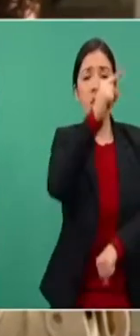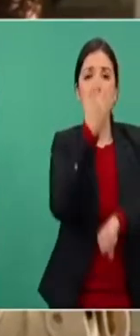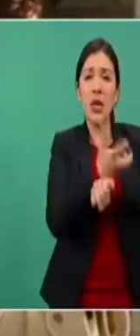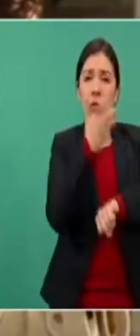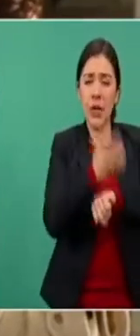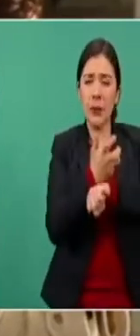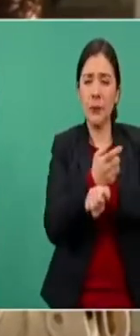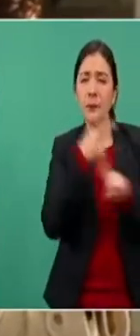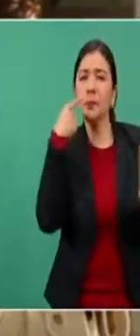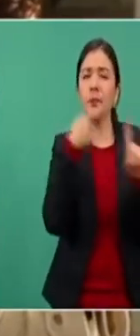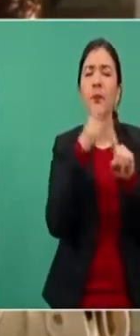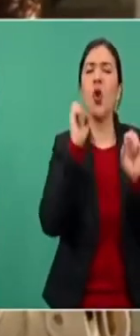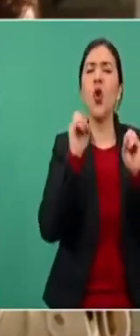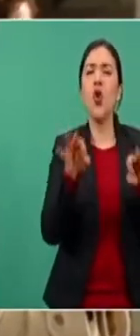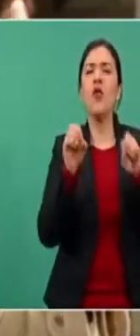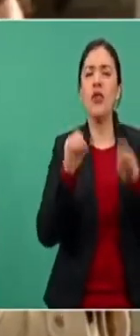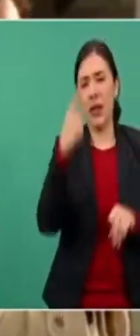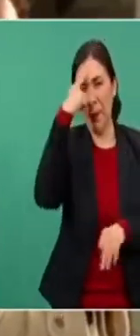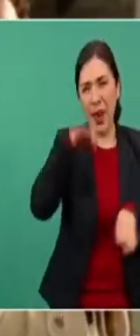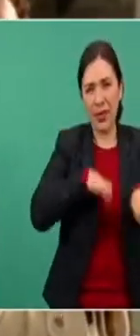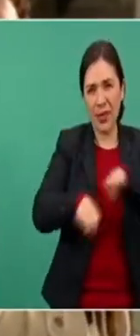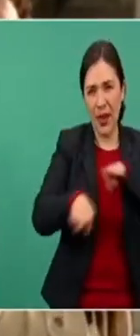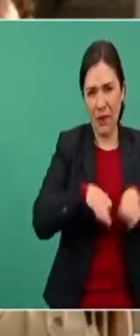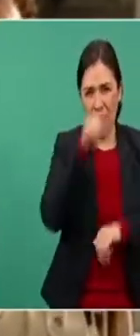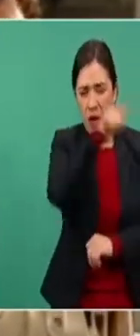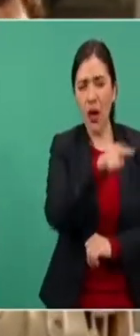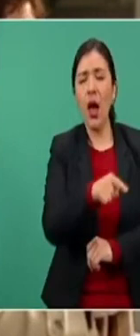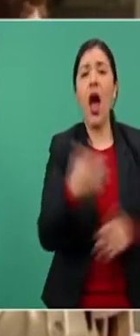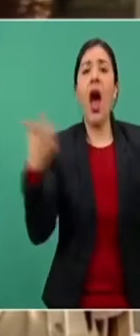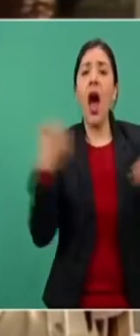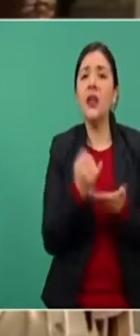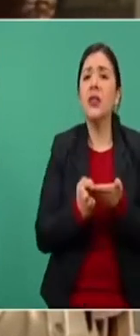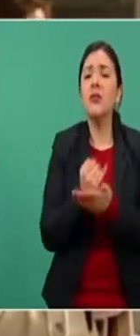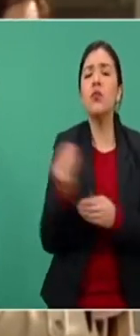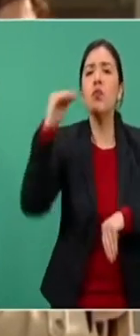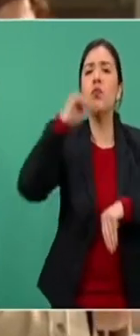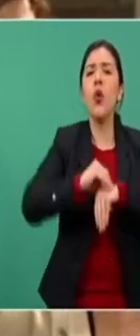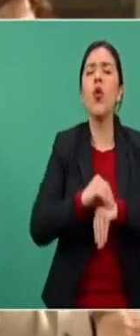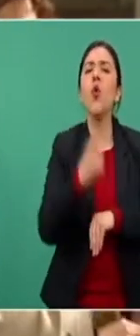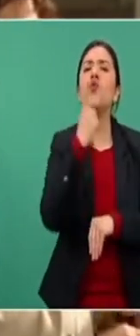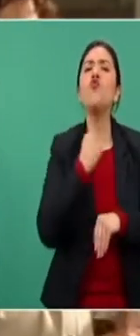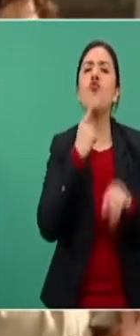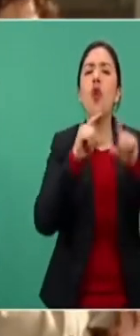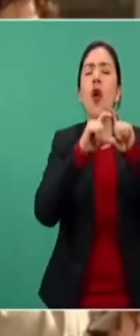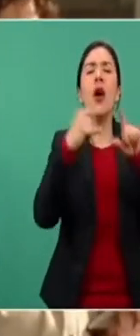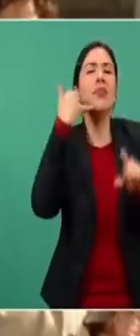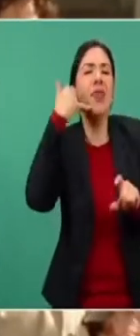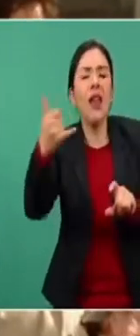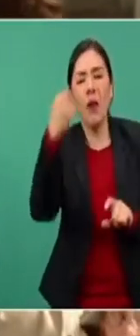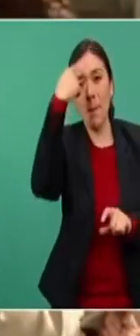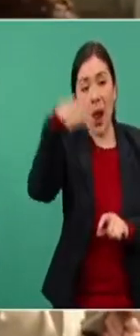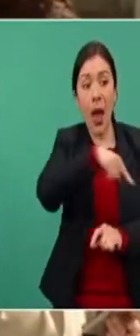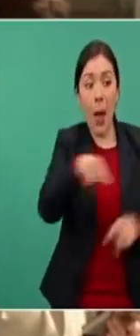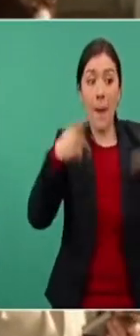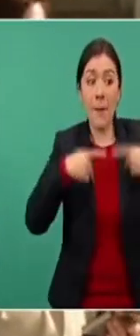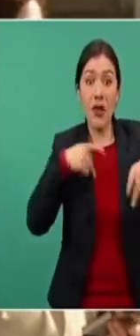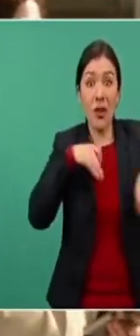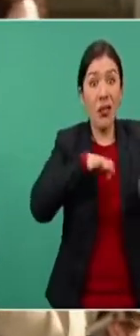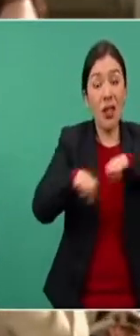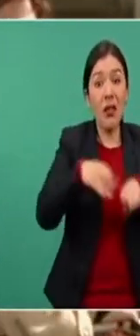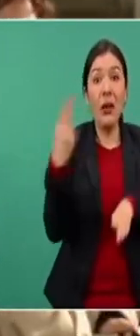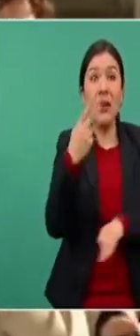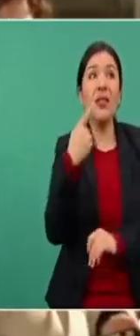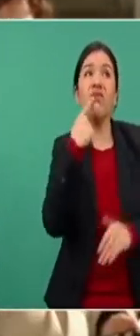en específico al Departamento del Trabajo, que dispuso esta línea roja para quejas de los trabajadores de los tres